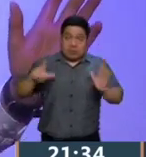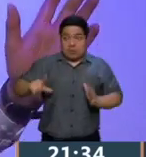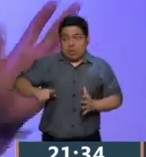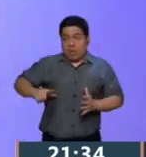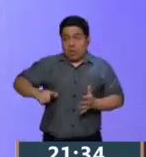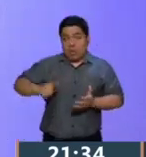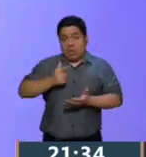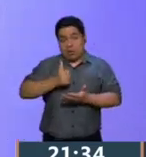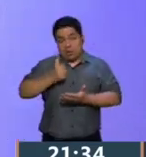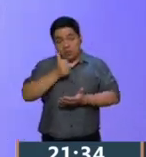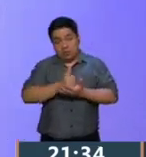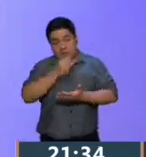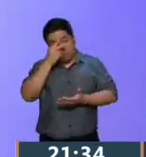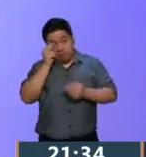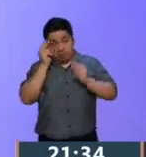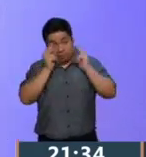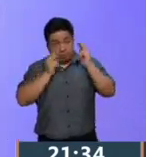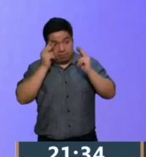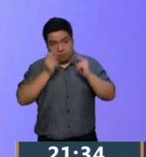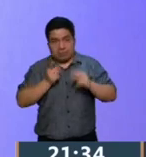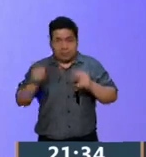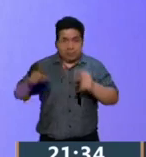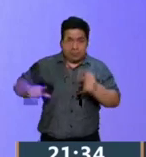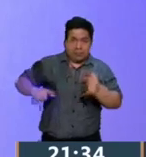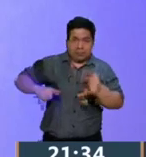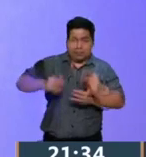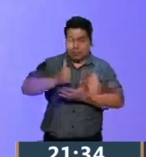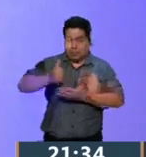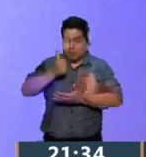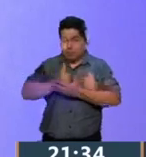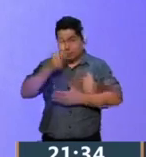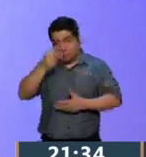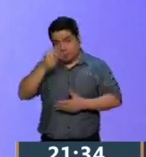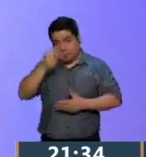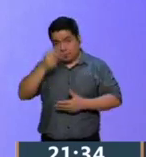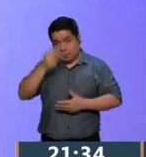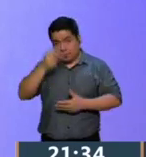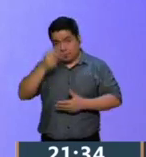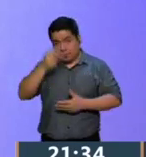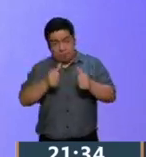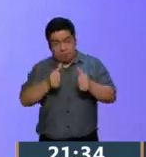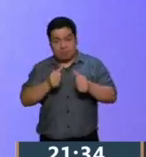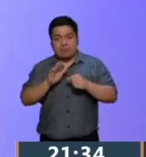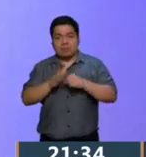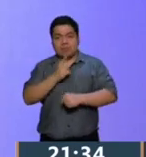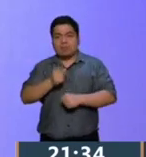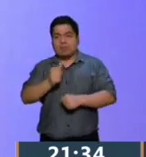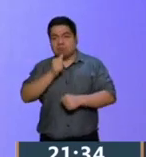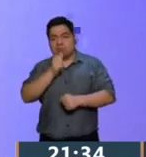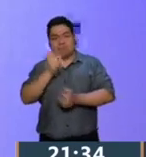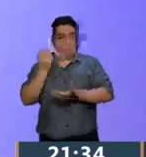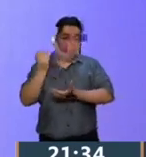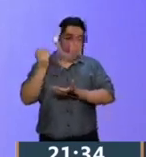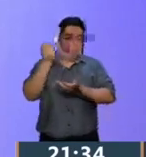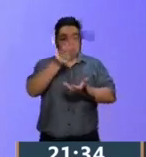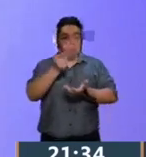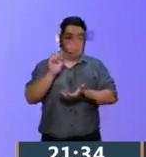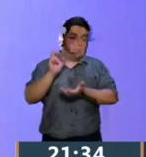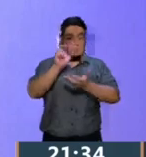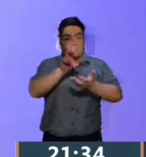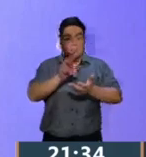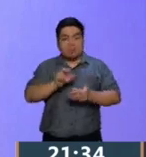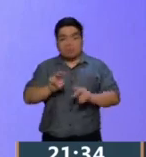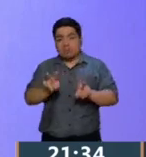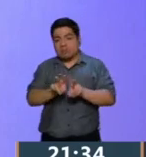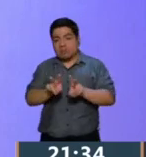de... Menos mal que el gobierno está haciendo visitas. Esa es obligación del gobierno de la Ciudad de México, atender lo que por no invertir en lo que